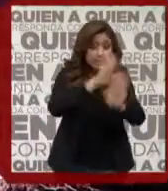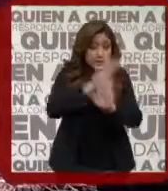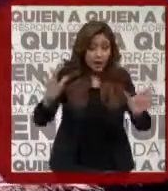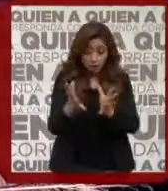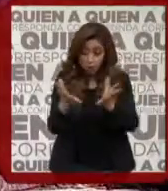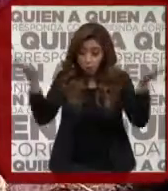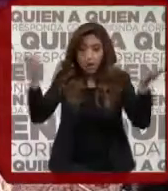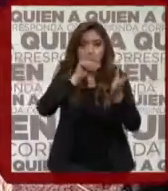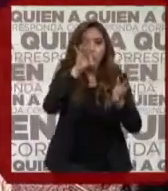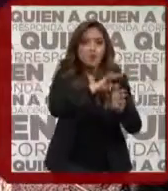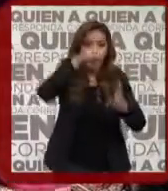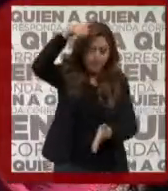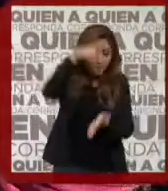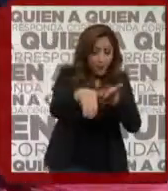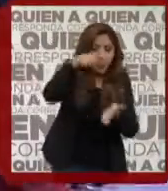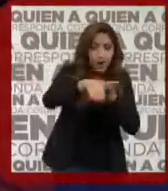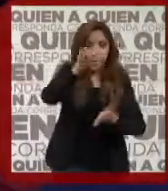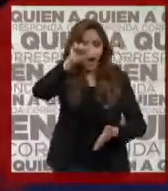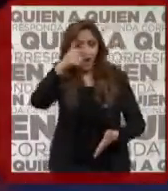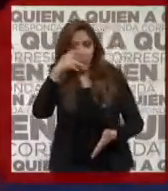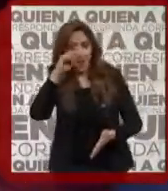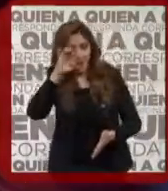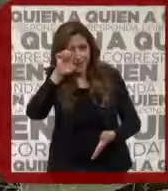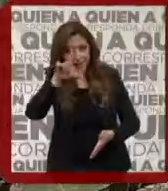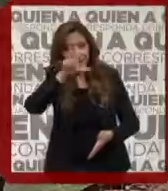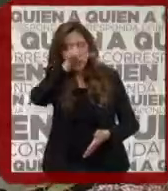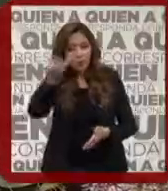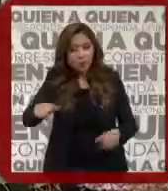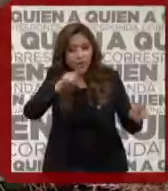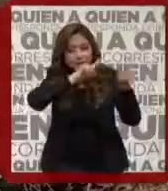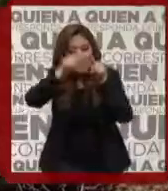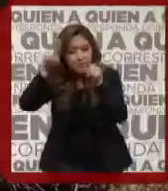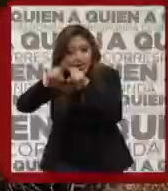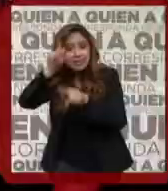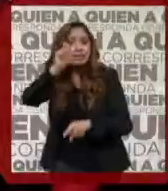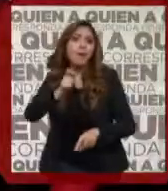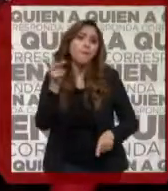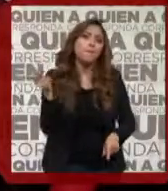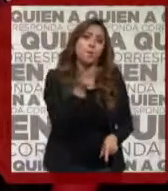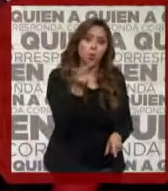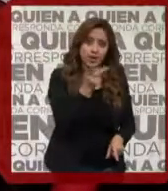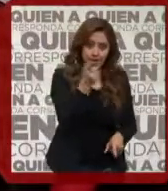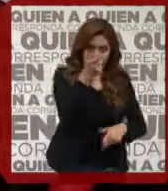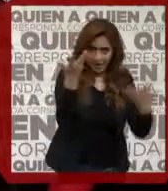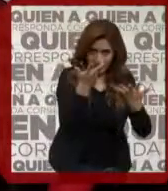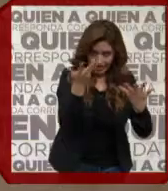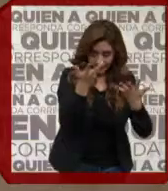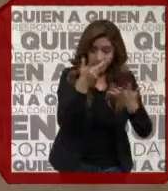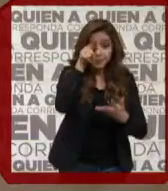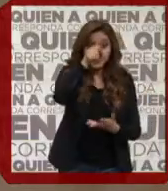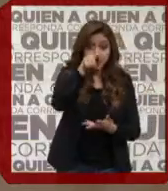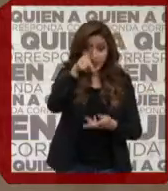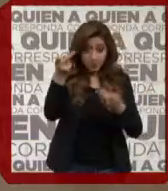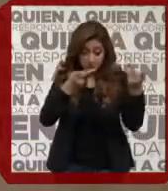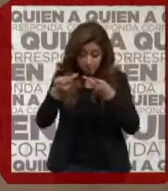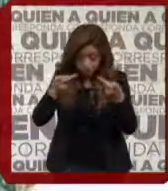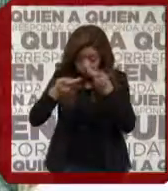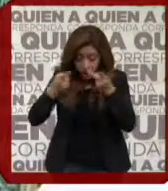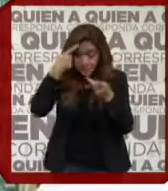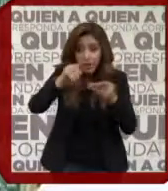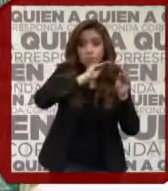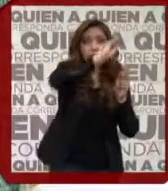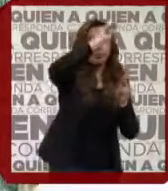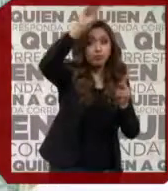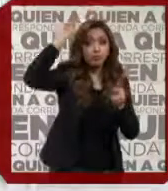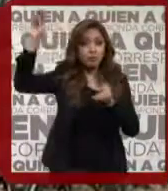para extraer el aguamiel, materia prima para la elaboración de distintos productos como el pulque. Este es el único sitio donde la bebida es enlatada y exportada a